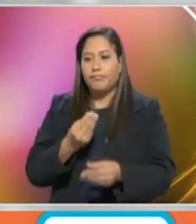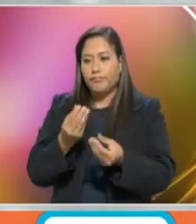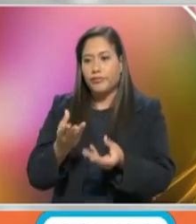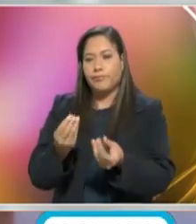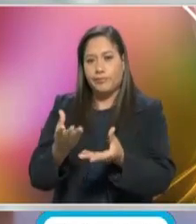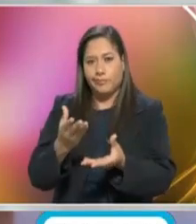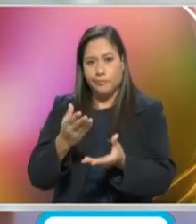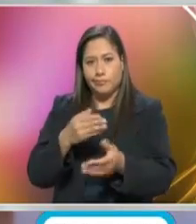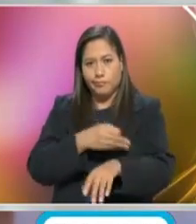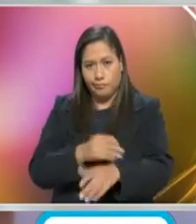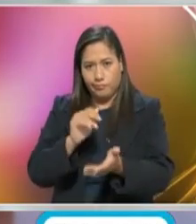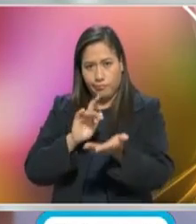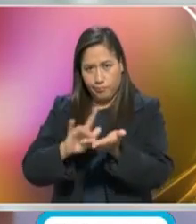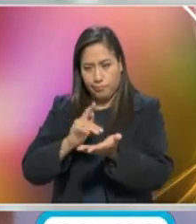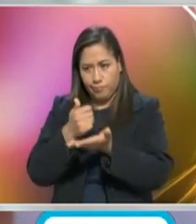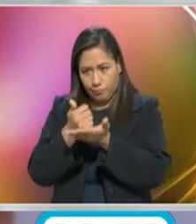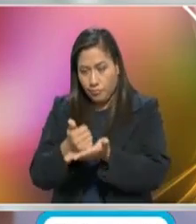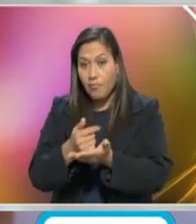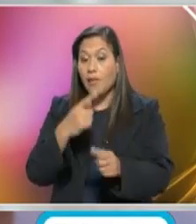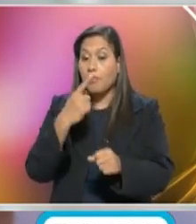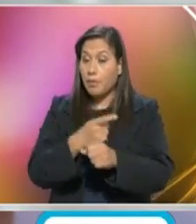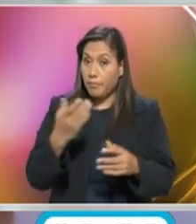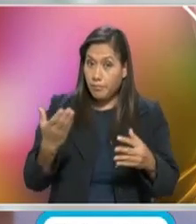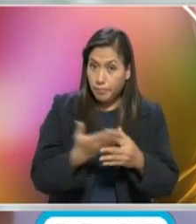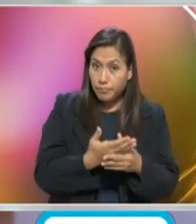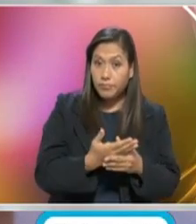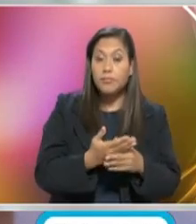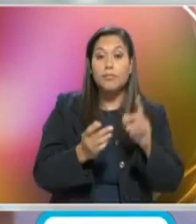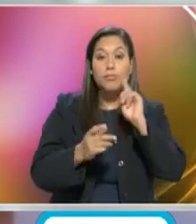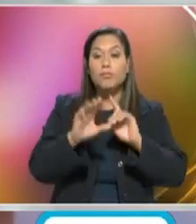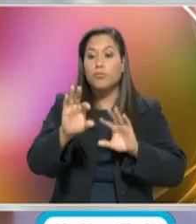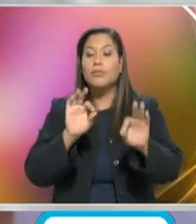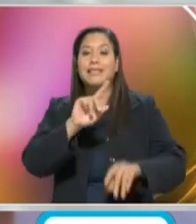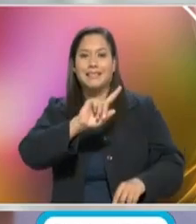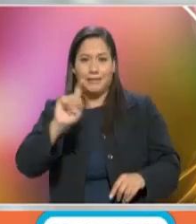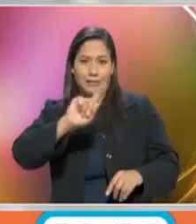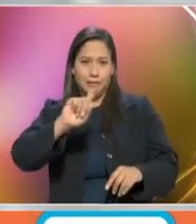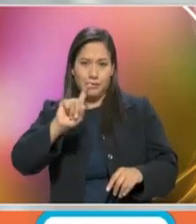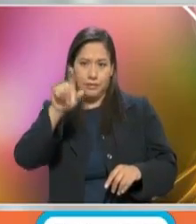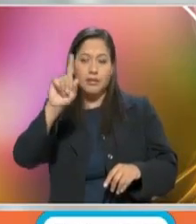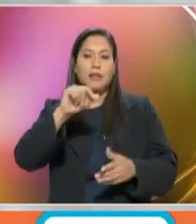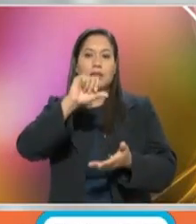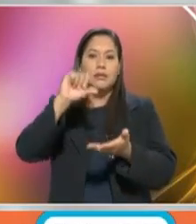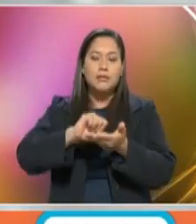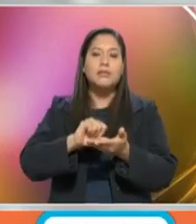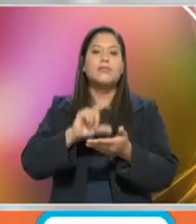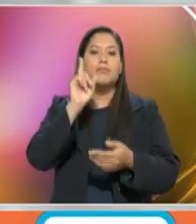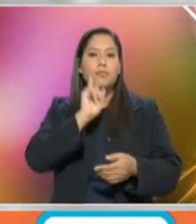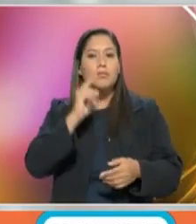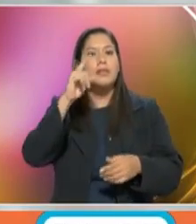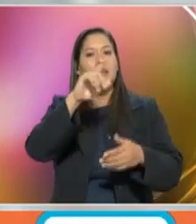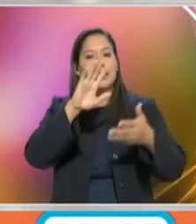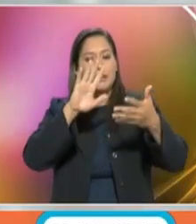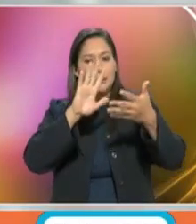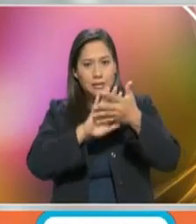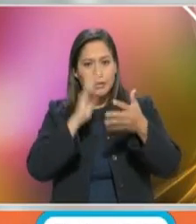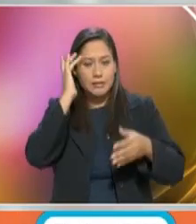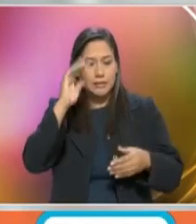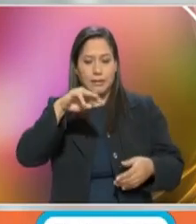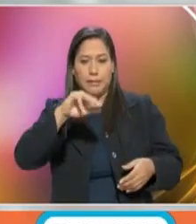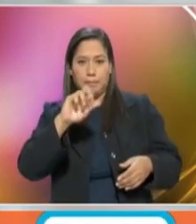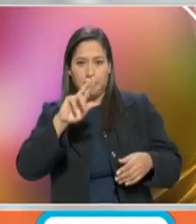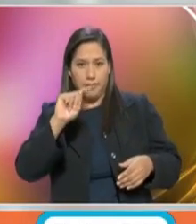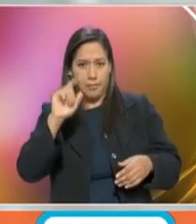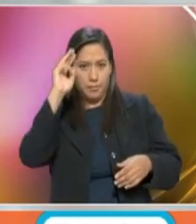familias. En su primera fase se va a trabajar con 100 mujeres del Centro Femenil de Santa Marta, Catitla, pero